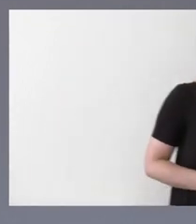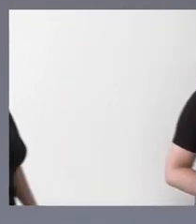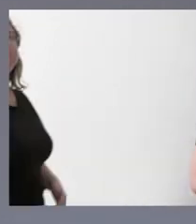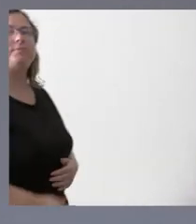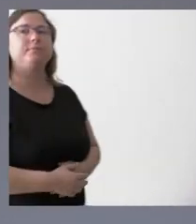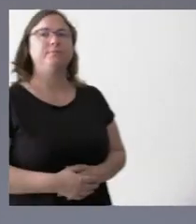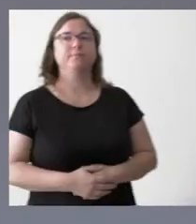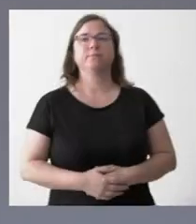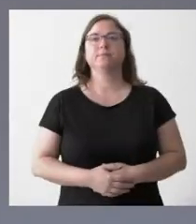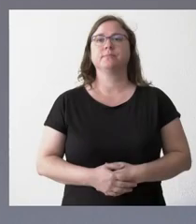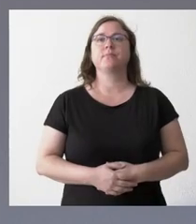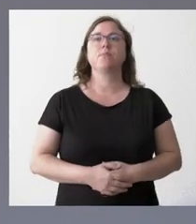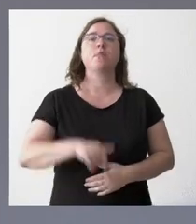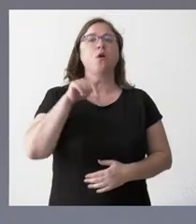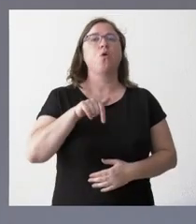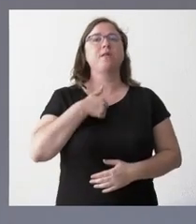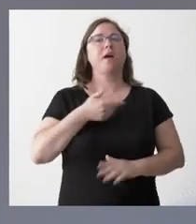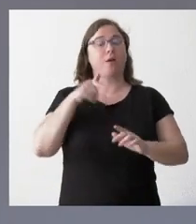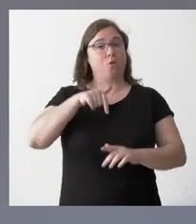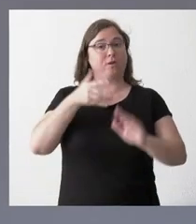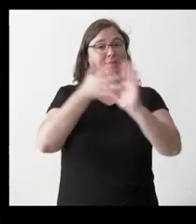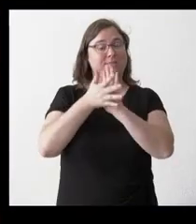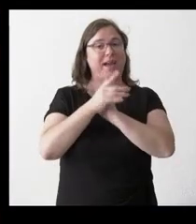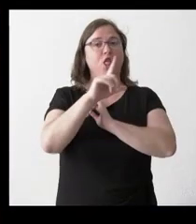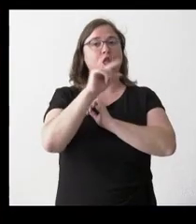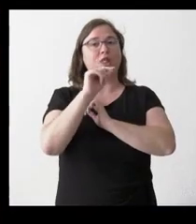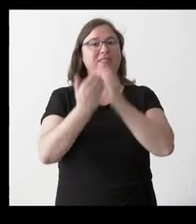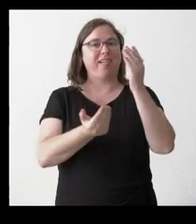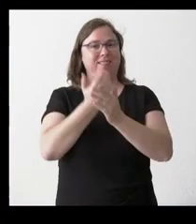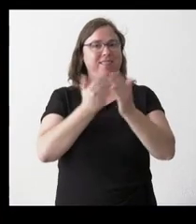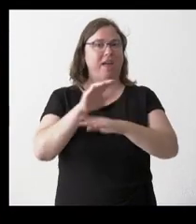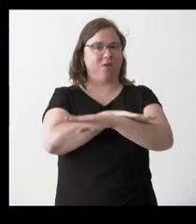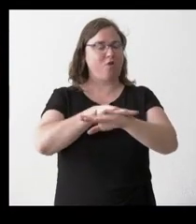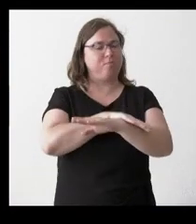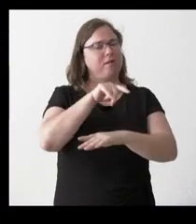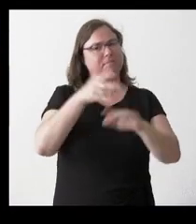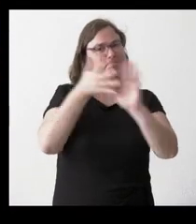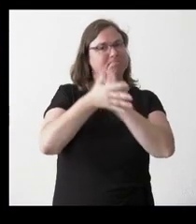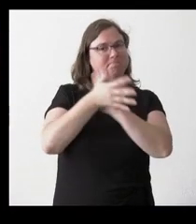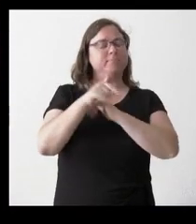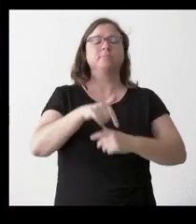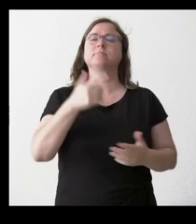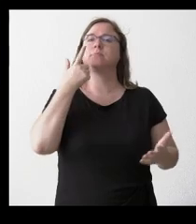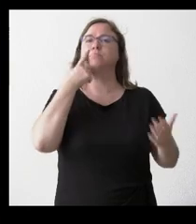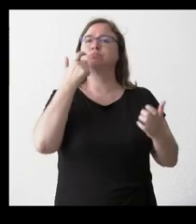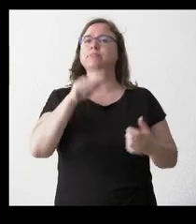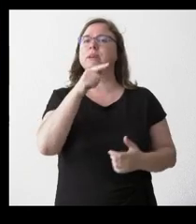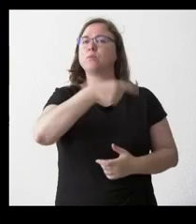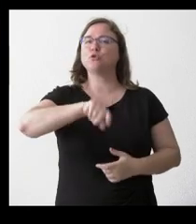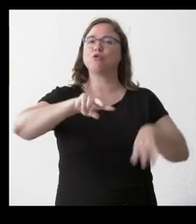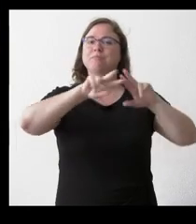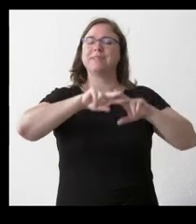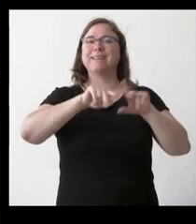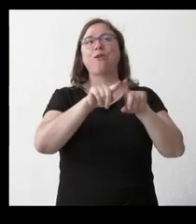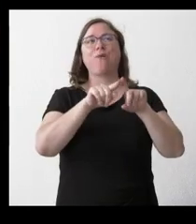Sí, hoy han analizado los 100 primeros días de gobierno, por lo que veo en lo que nos destacan, han analizado las